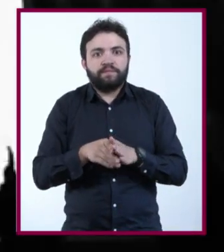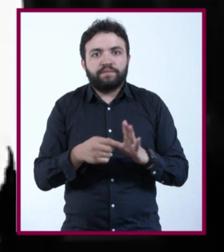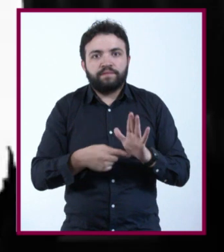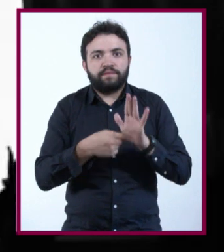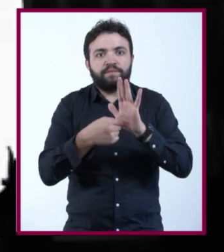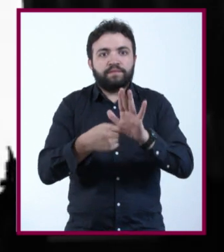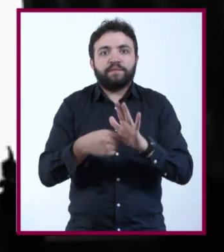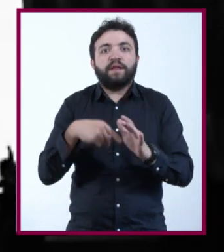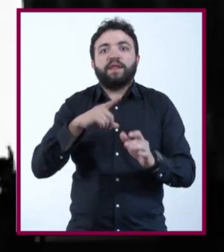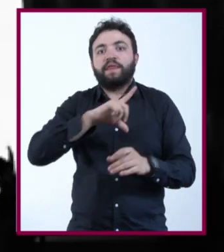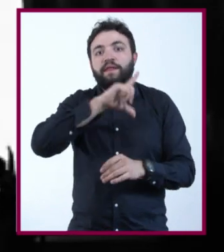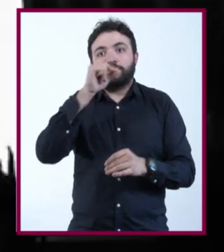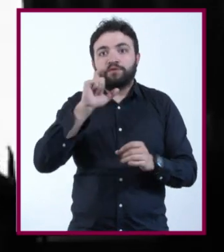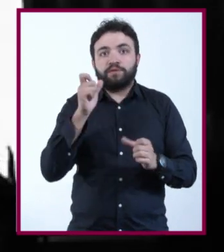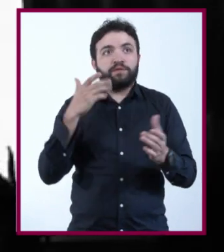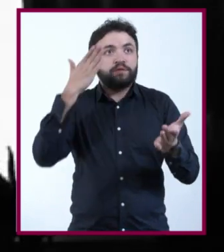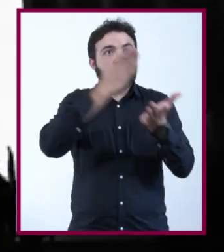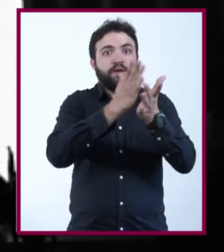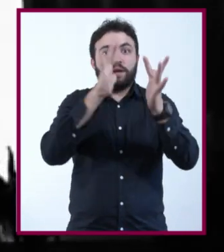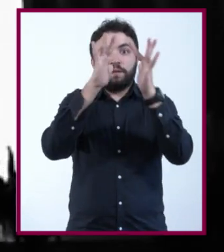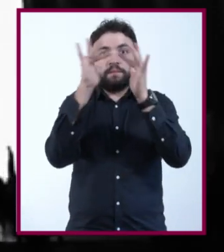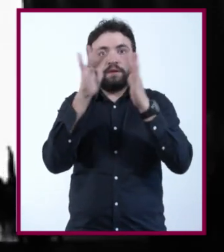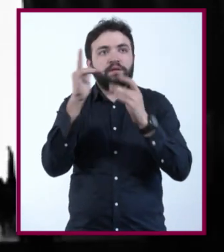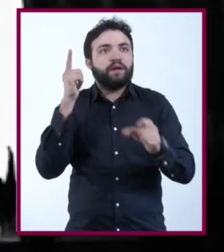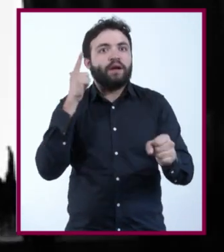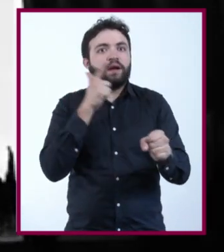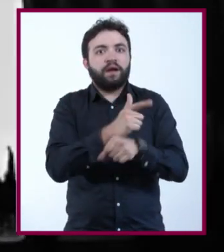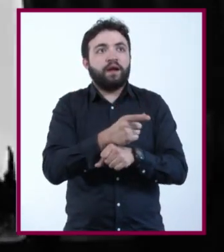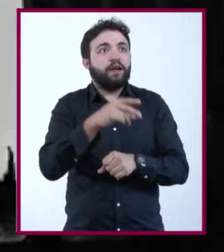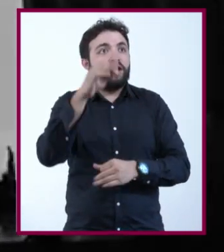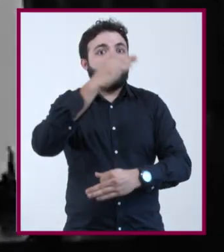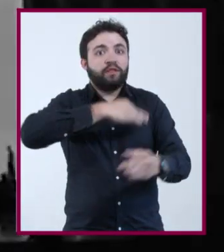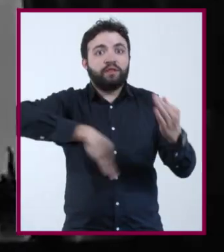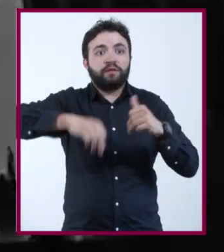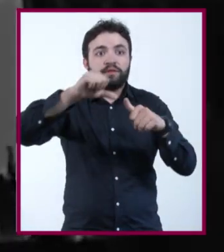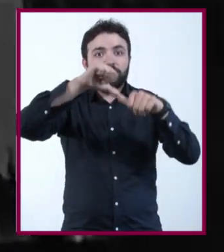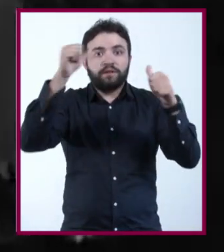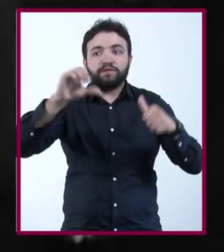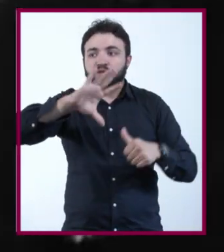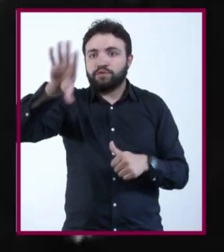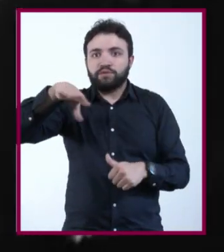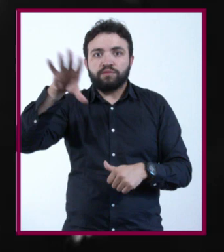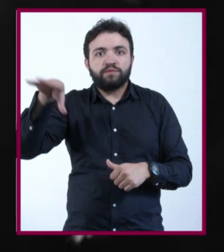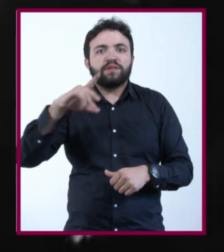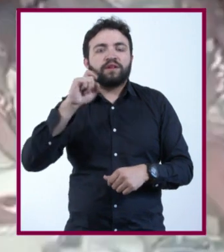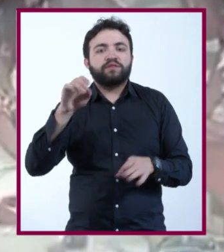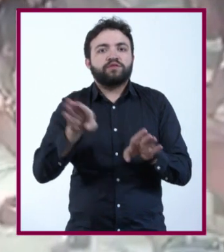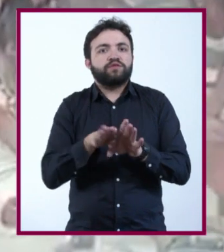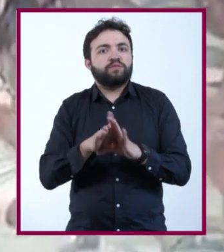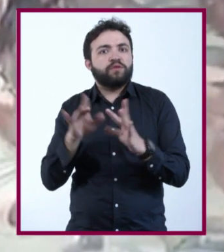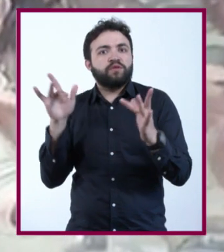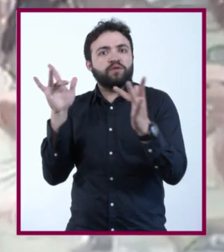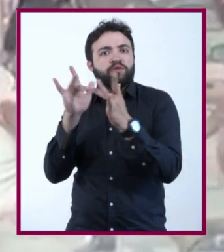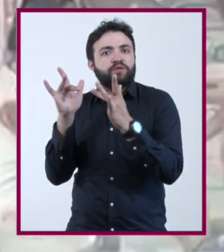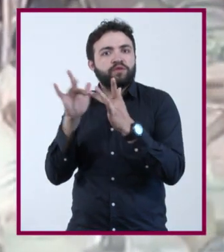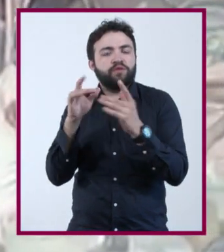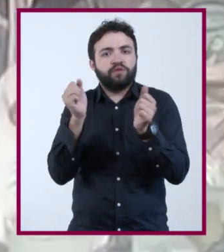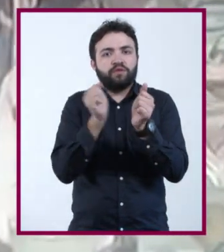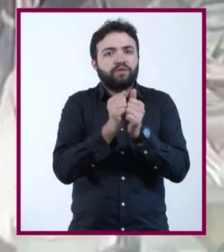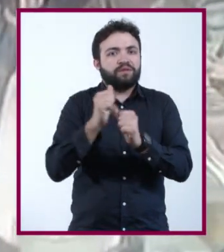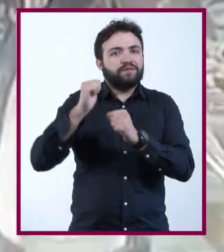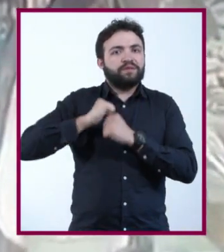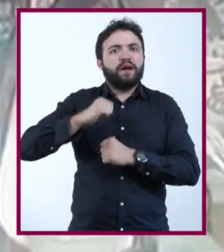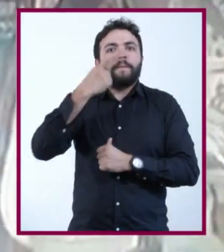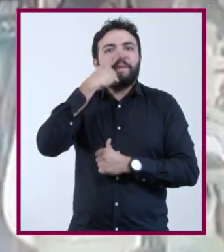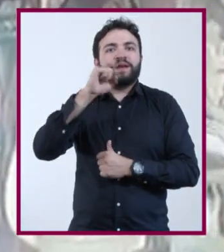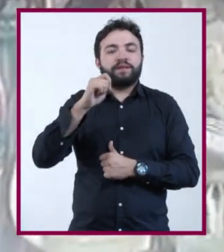y después cuando viaja a París se da cuenta que pues todos los artistas están buscando como esta conexión con el pasado para